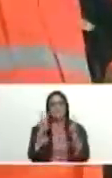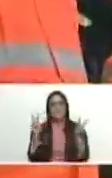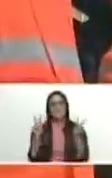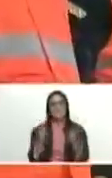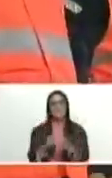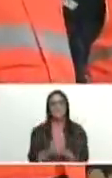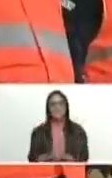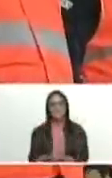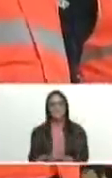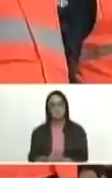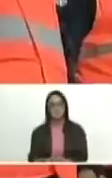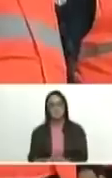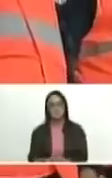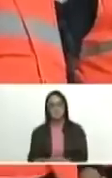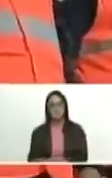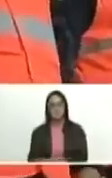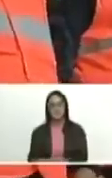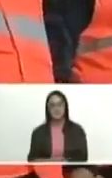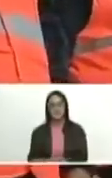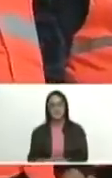Y además,